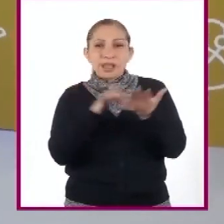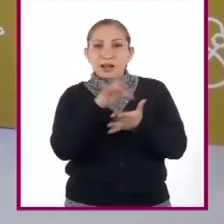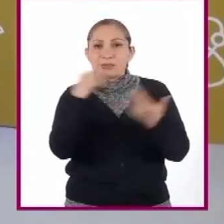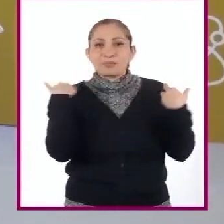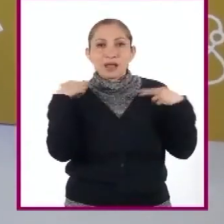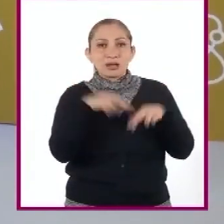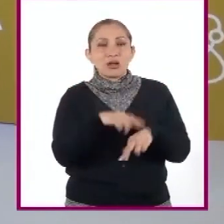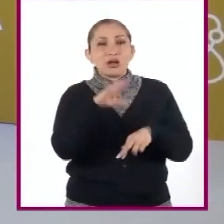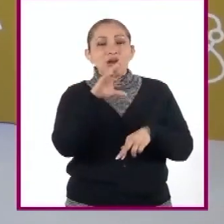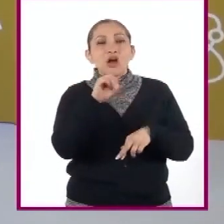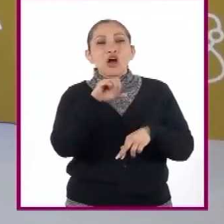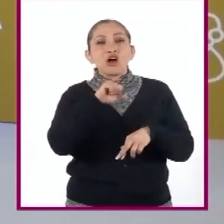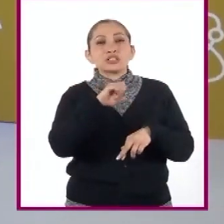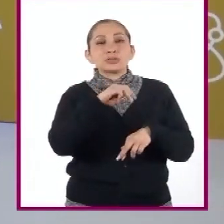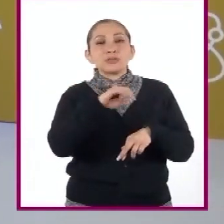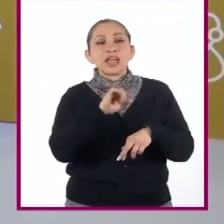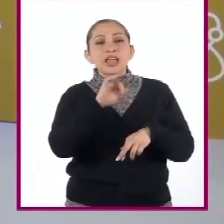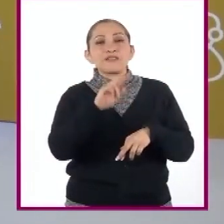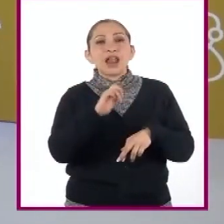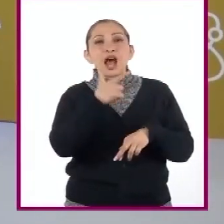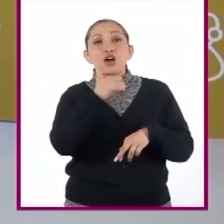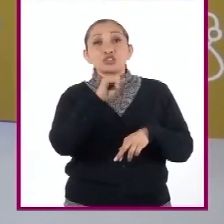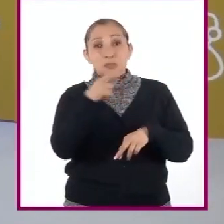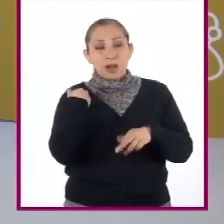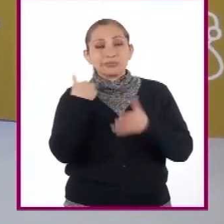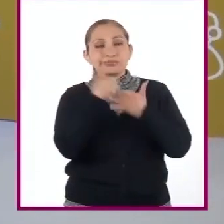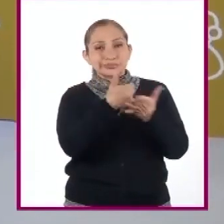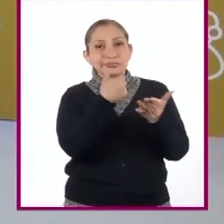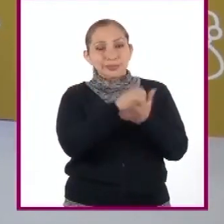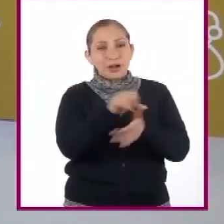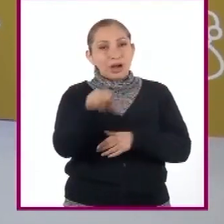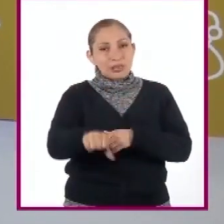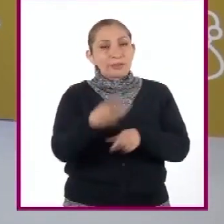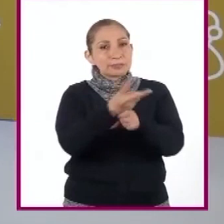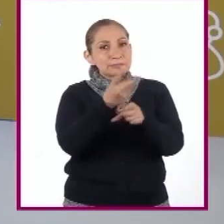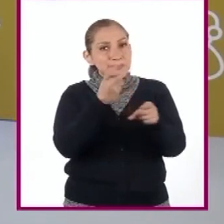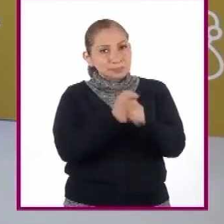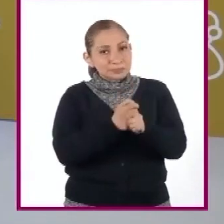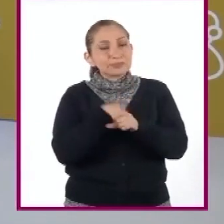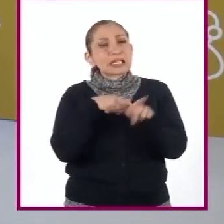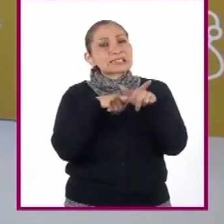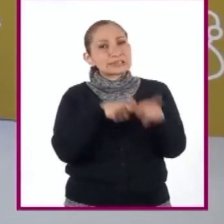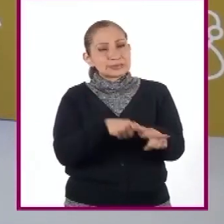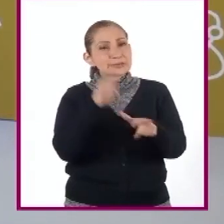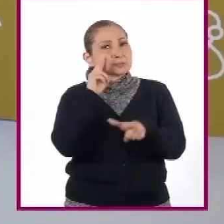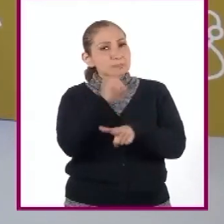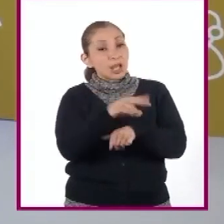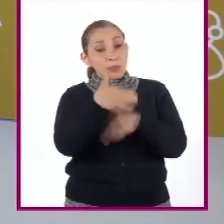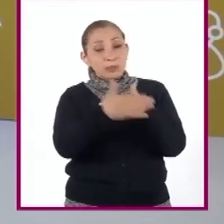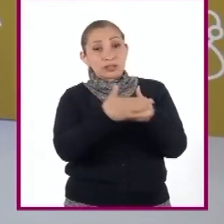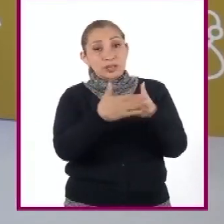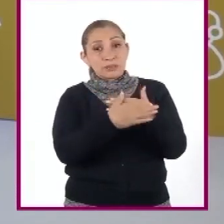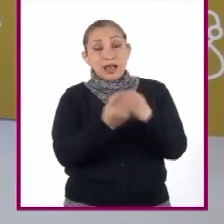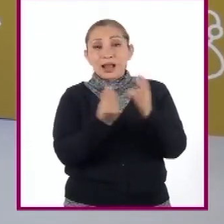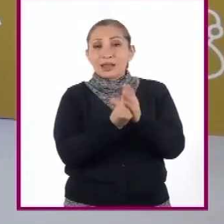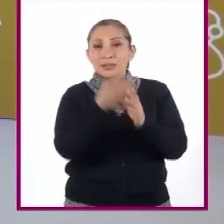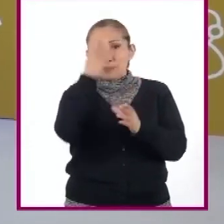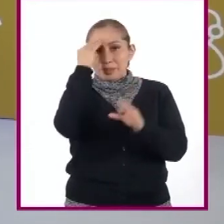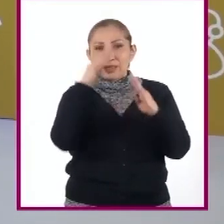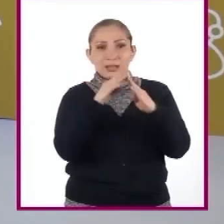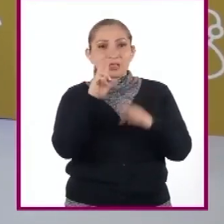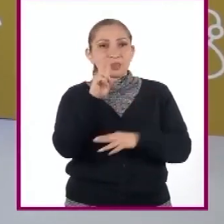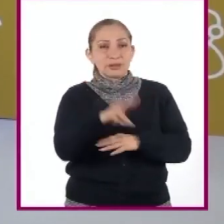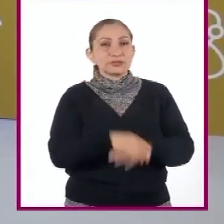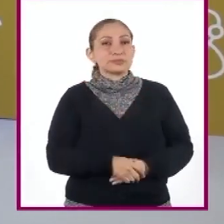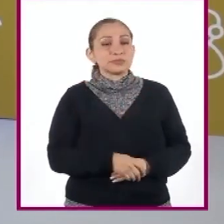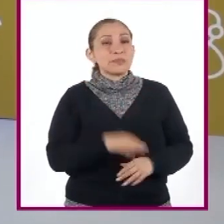al maestro Cosme Fragoso por su intervención hoy y les invitamos a que continúen viendo las siguientes emisiones de Aprende en Casa